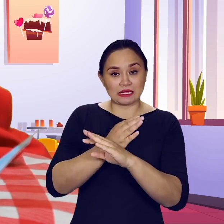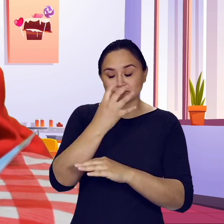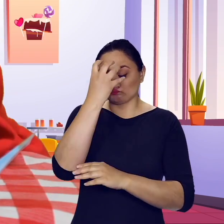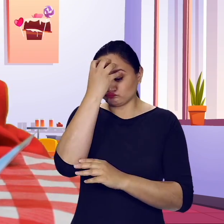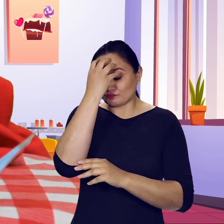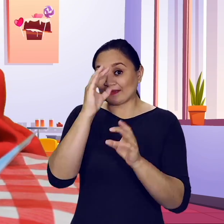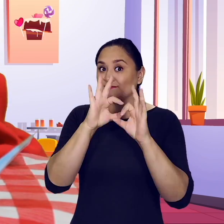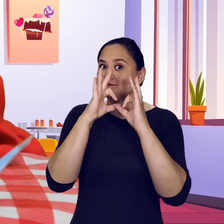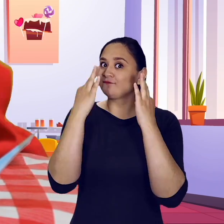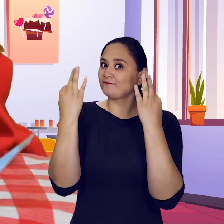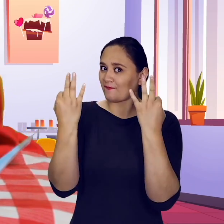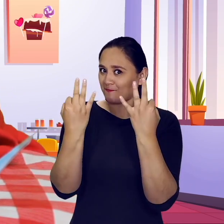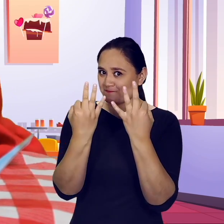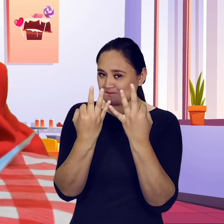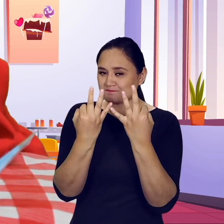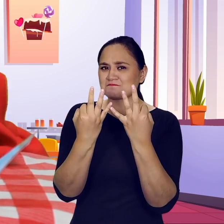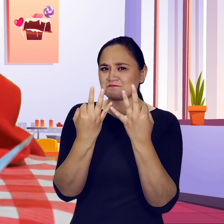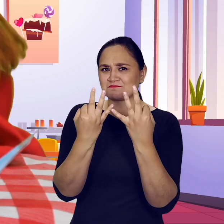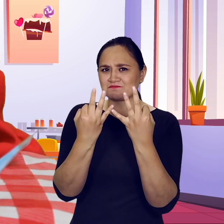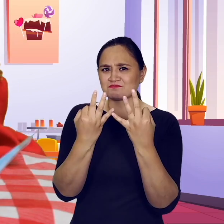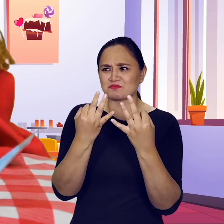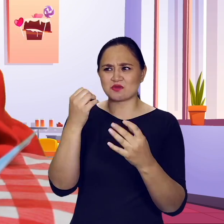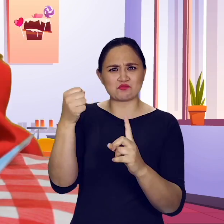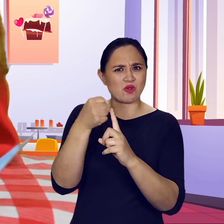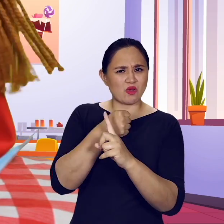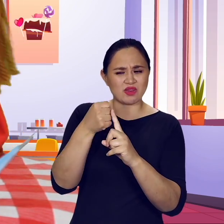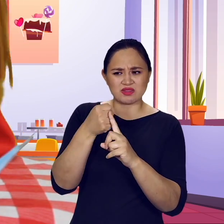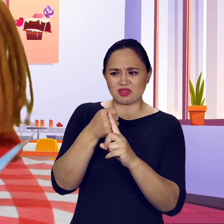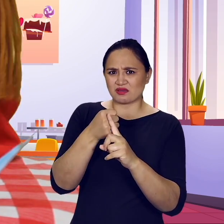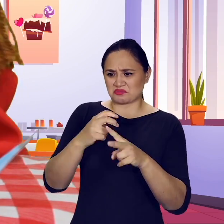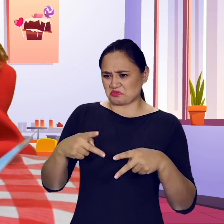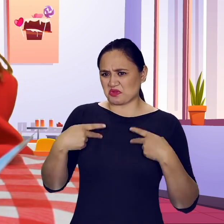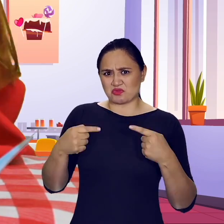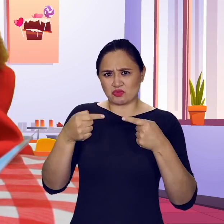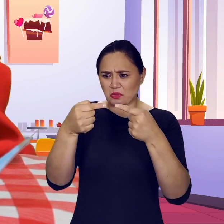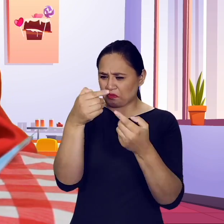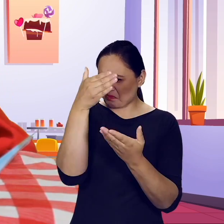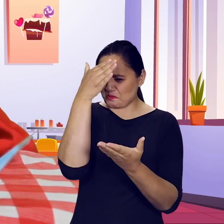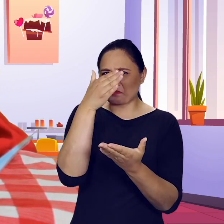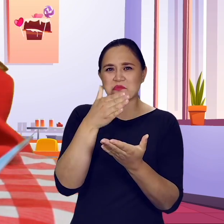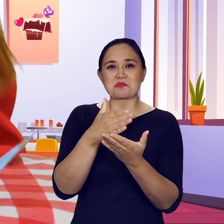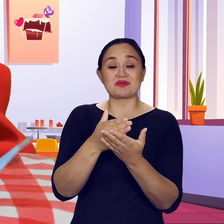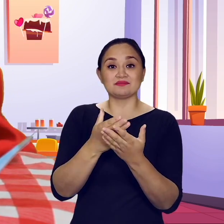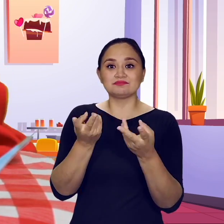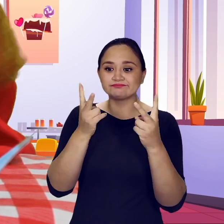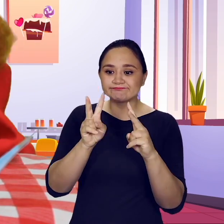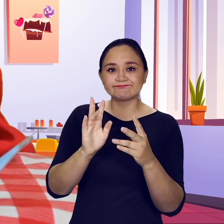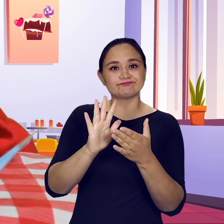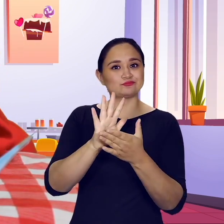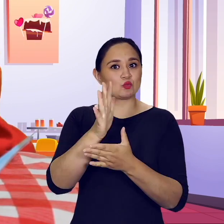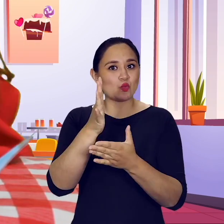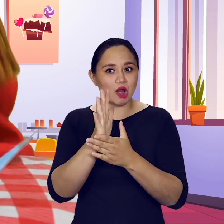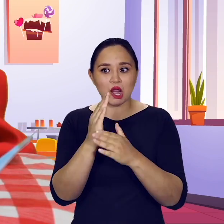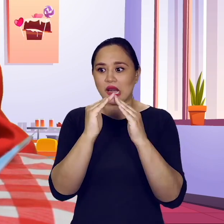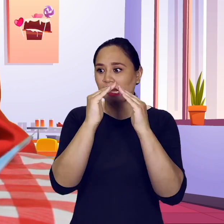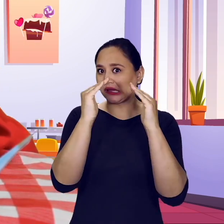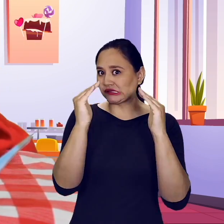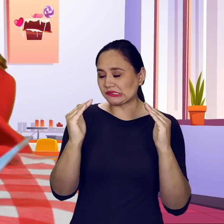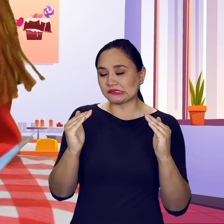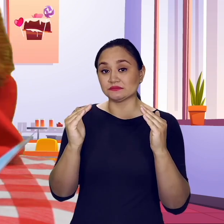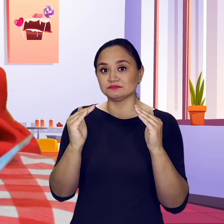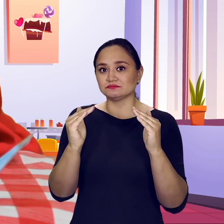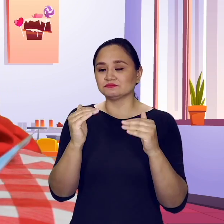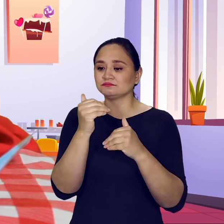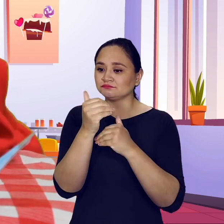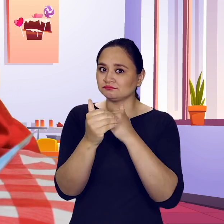educarnos en familia para parar la violencia de nuestra vida cotidiana, también en la escuela y en la